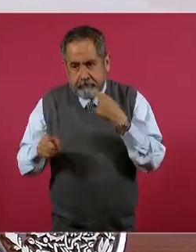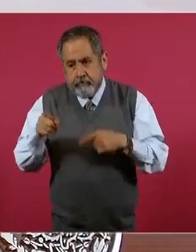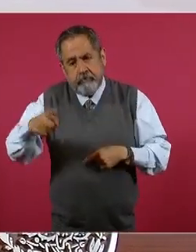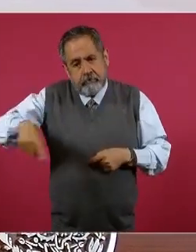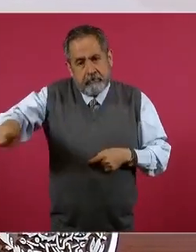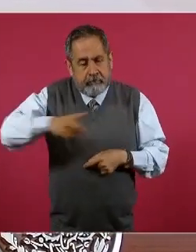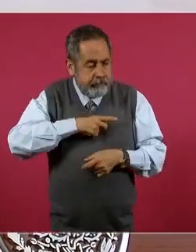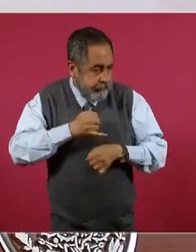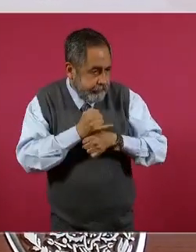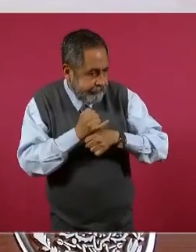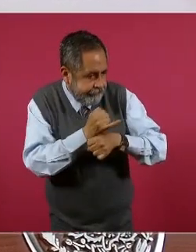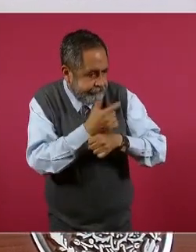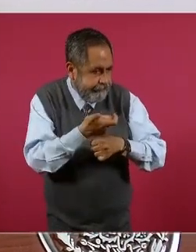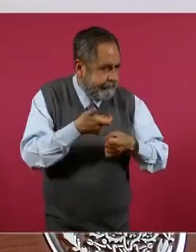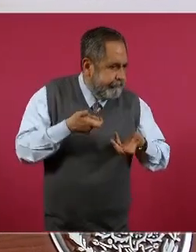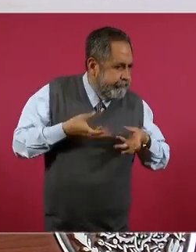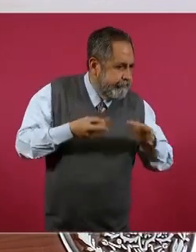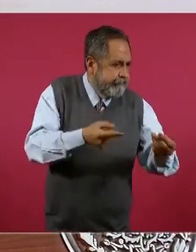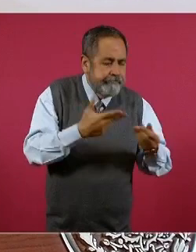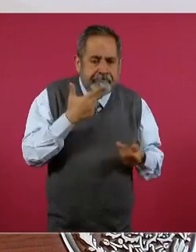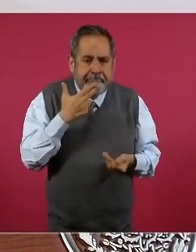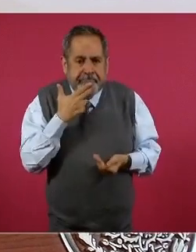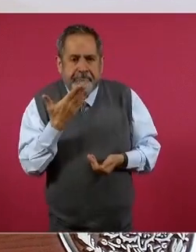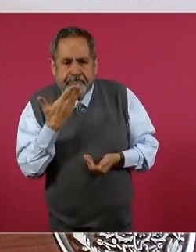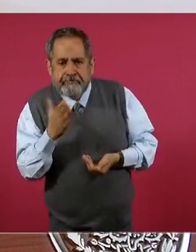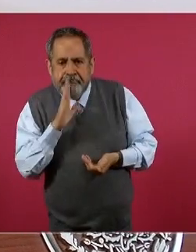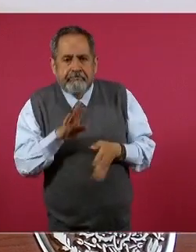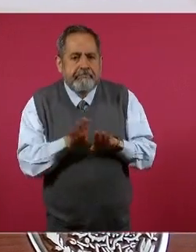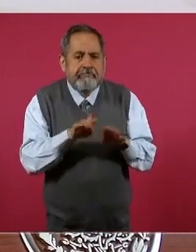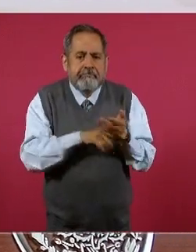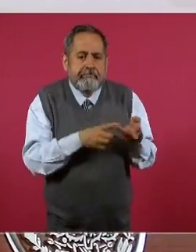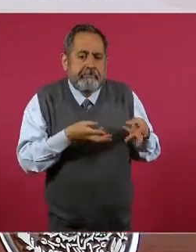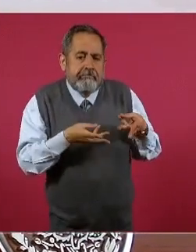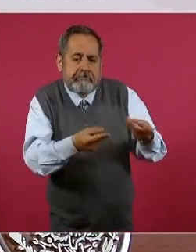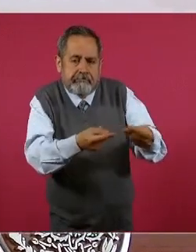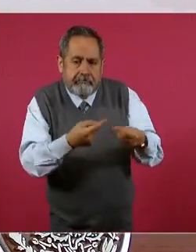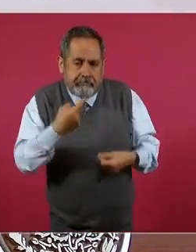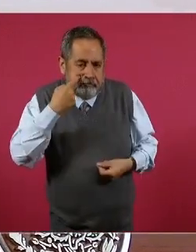fiscalización del buen uso